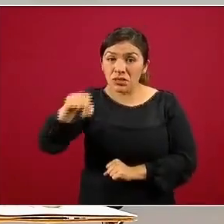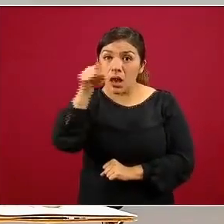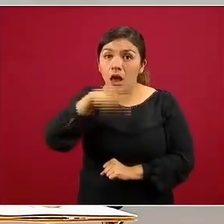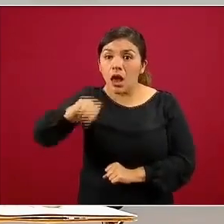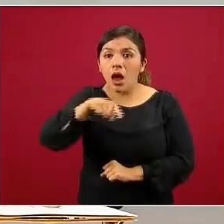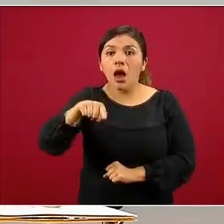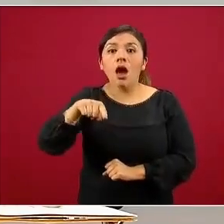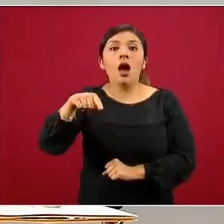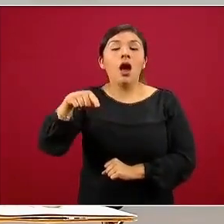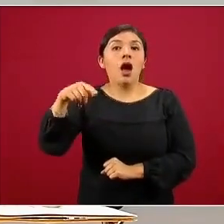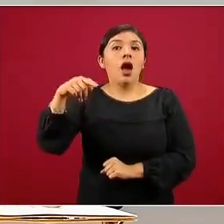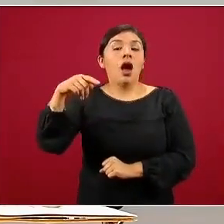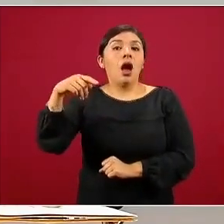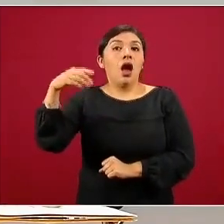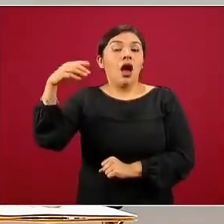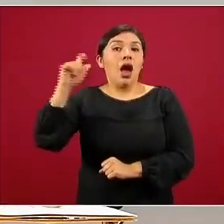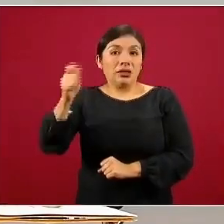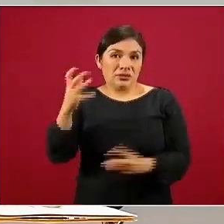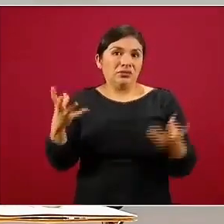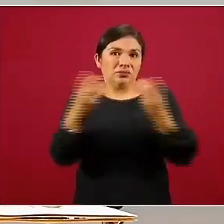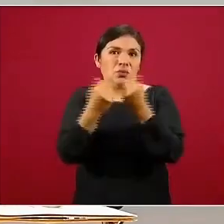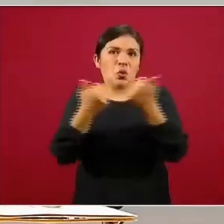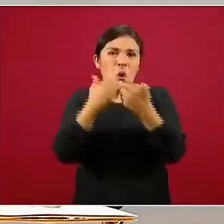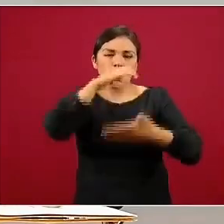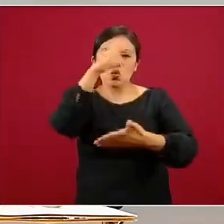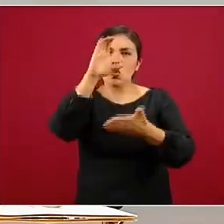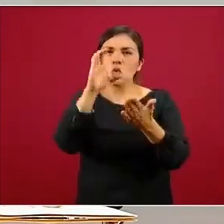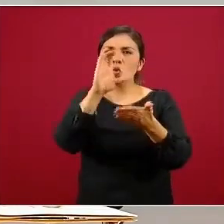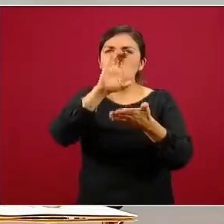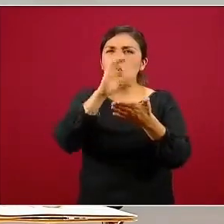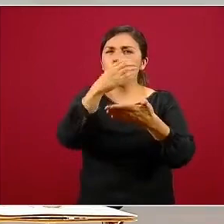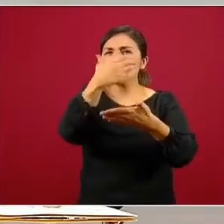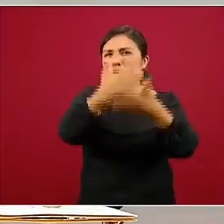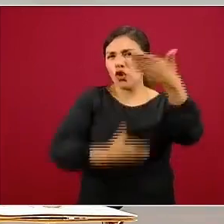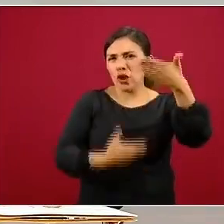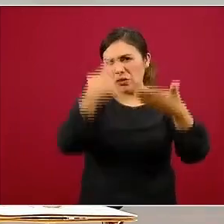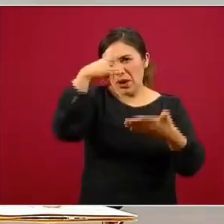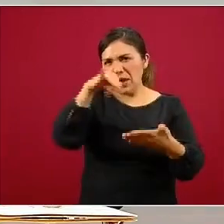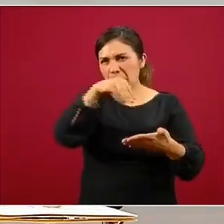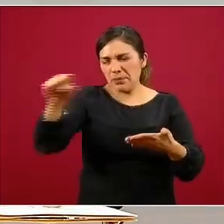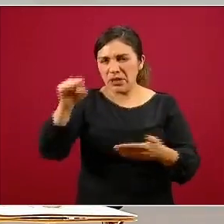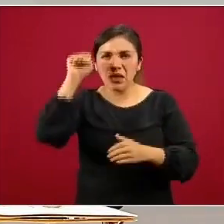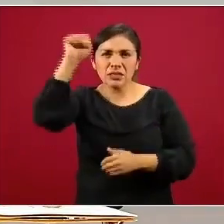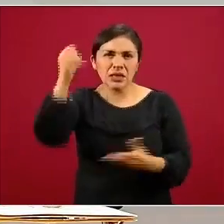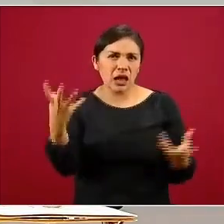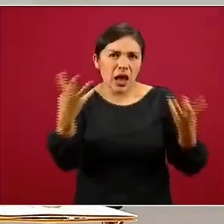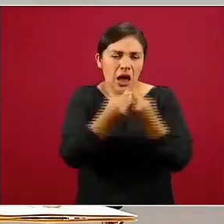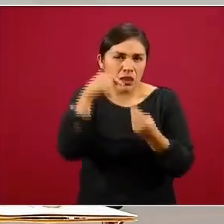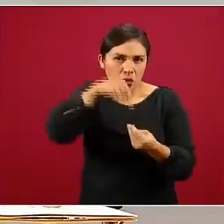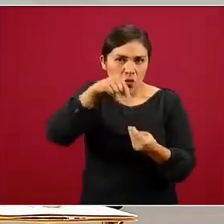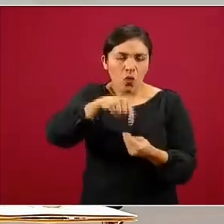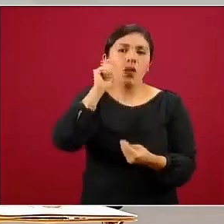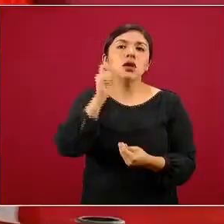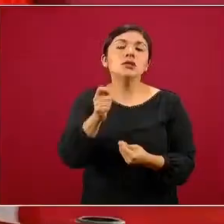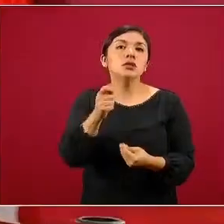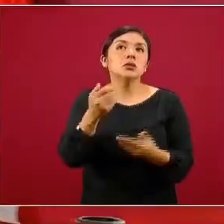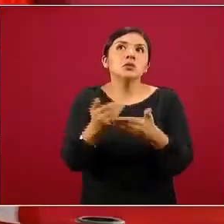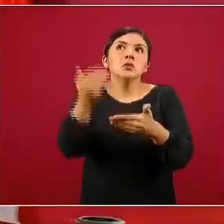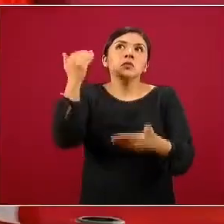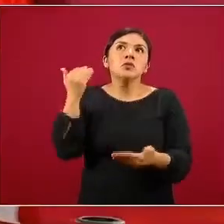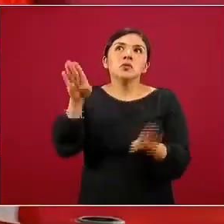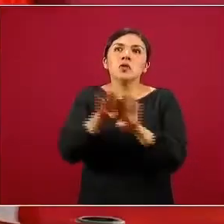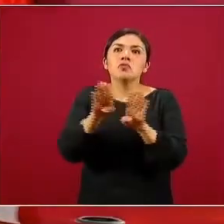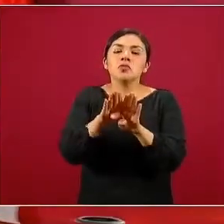Social, titular del contrato colectivo de trabajo del IMSS, un sindicato pues que es de